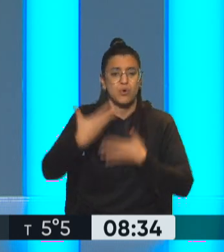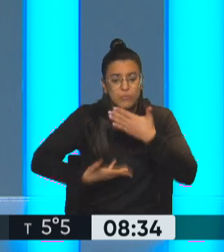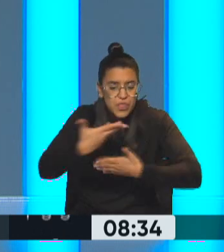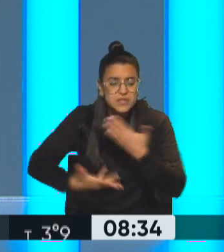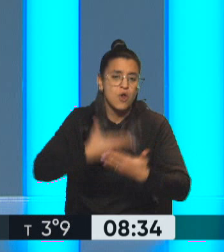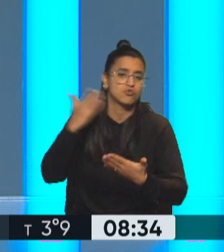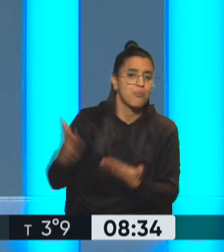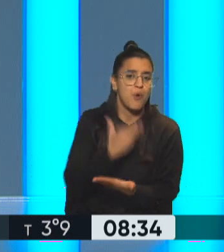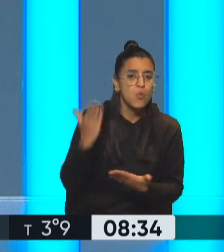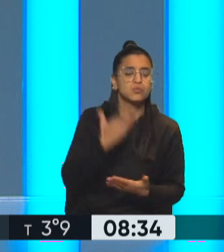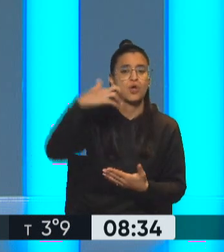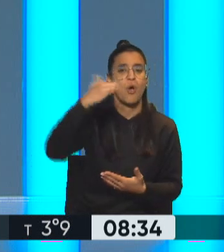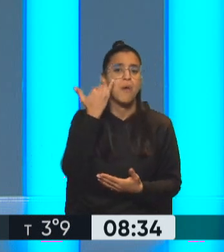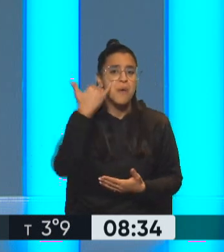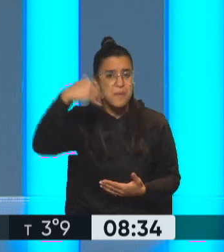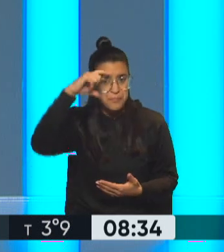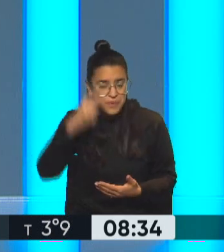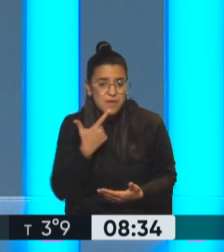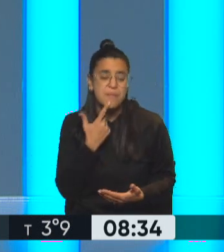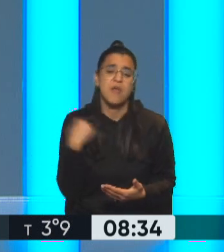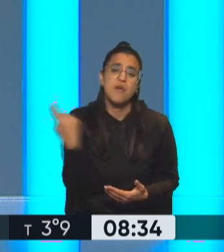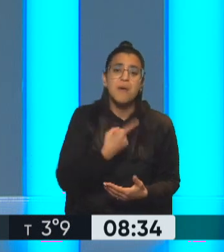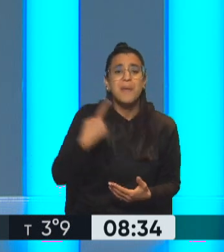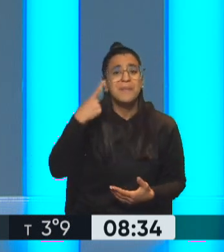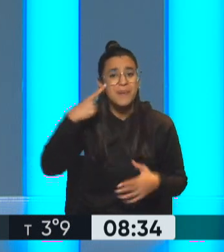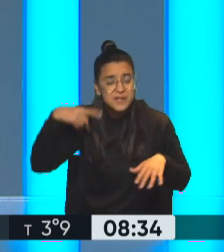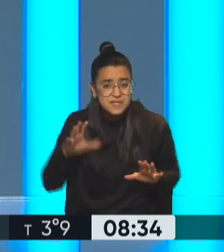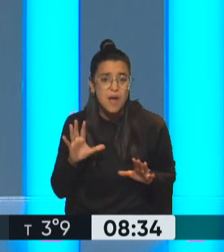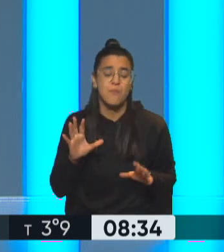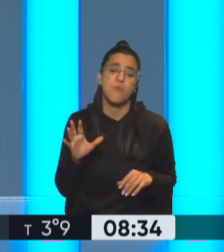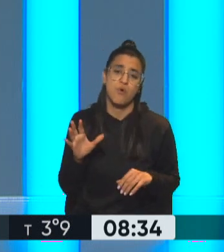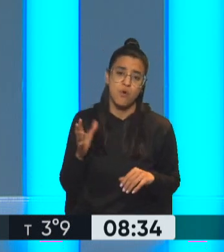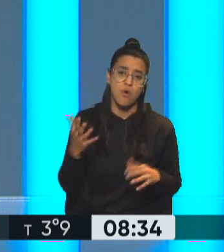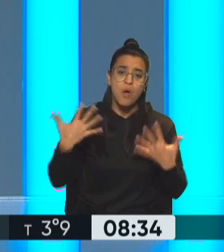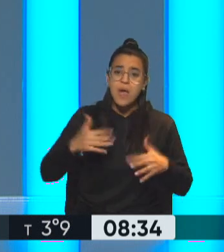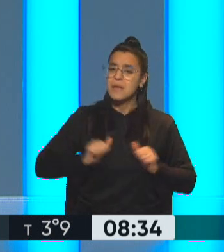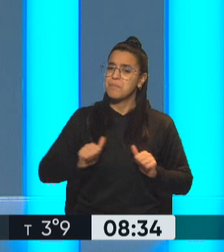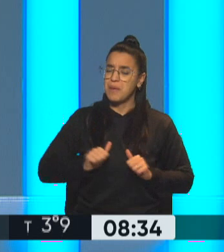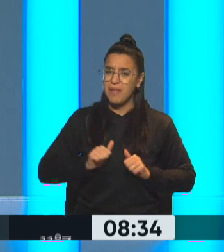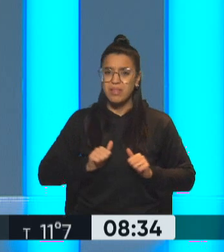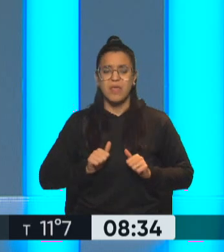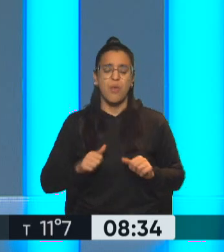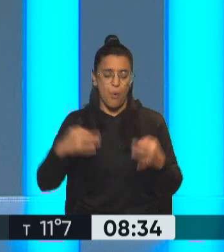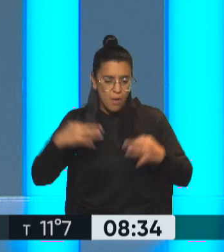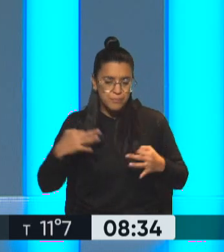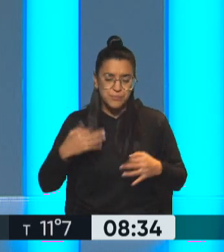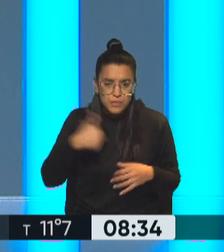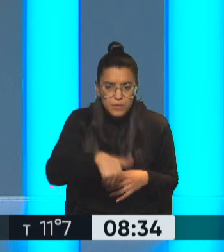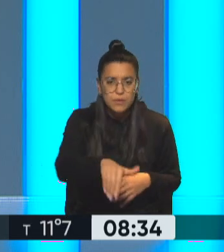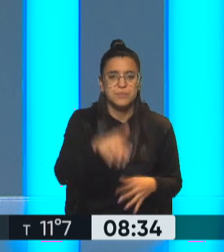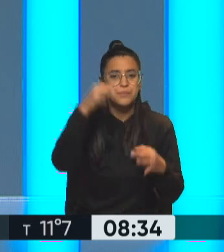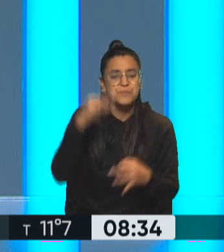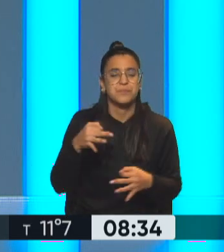desarrollo productivo, a las pymes, y pensamos que tenemos mucha expectativa y esperanza de que va a poder